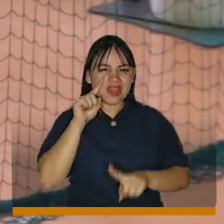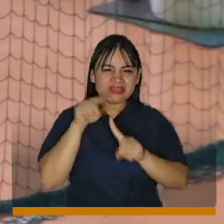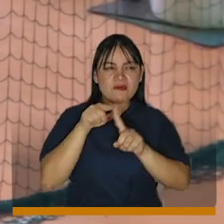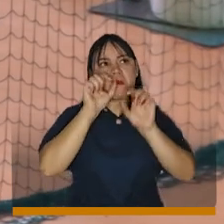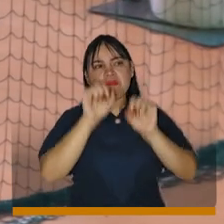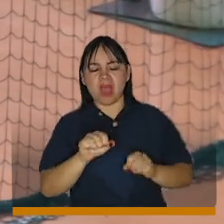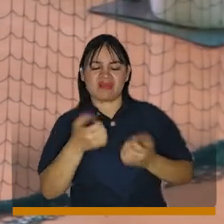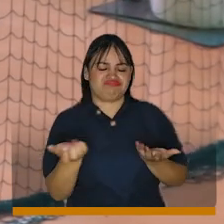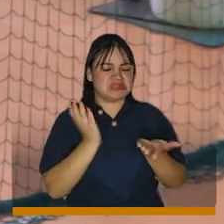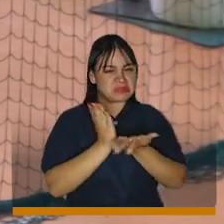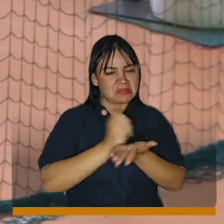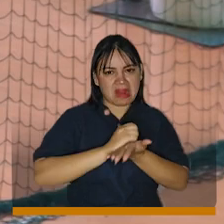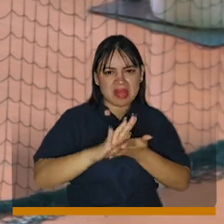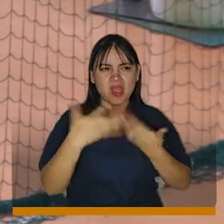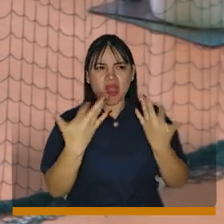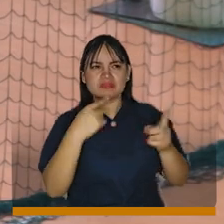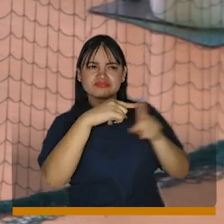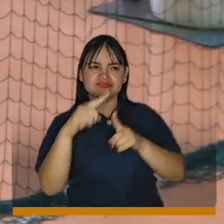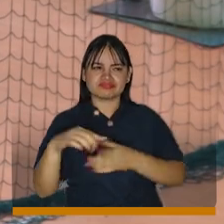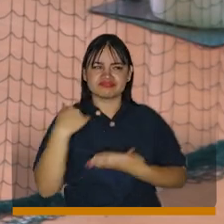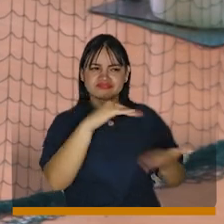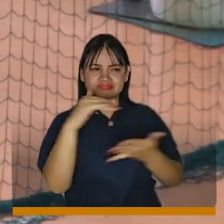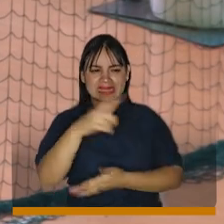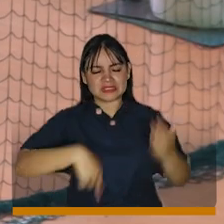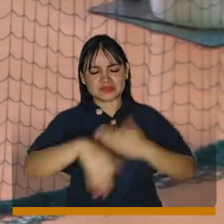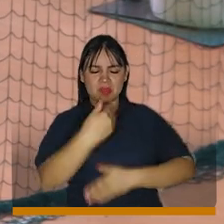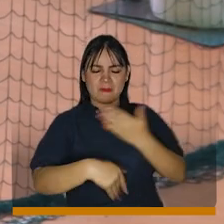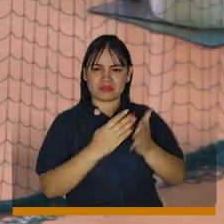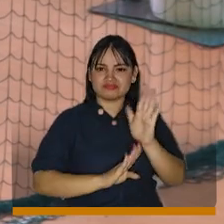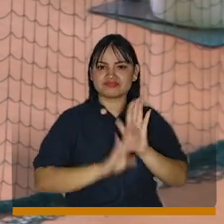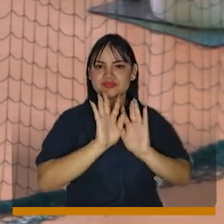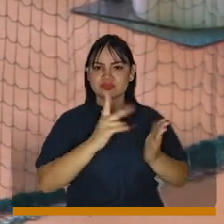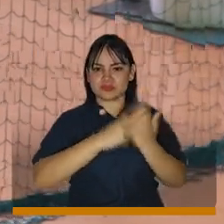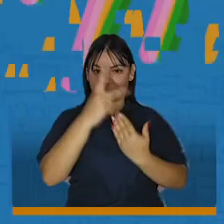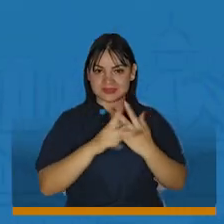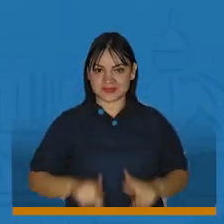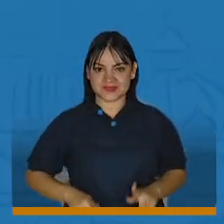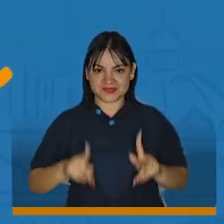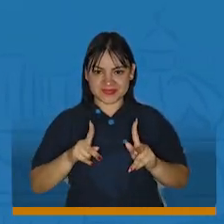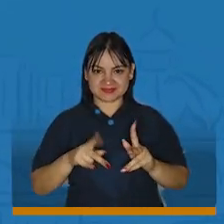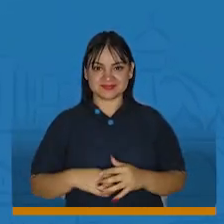tengan oportunidades de becas, de incentivos y que cada vez se desarrollen más en su proyecto de vida.